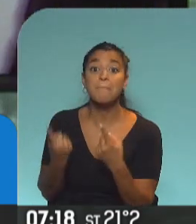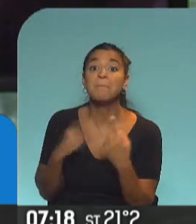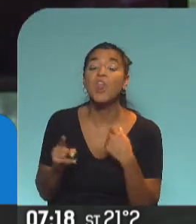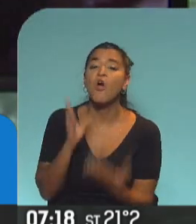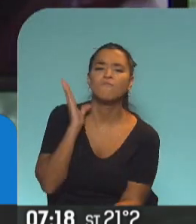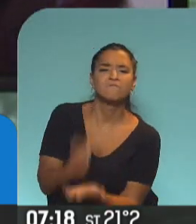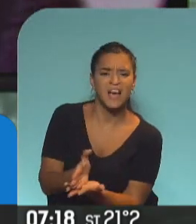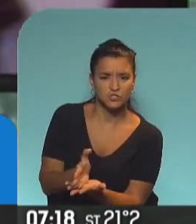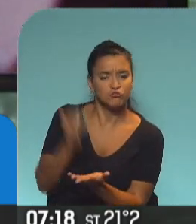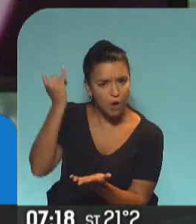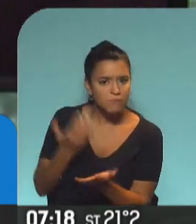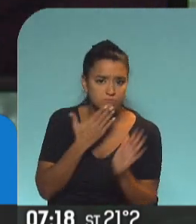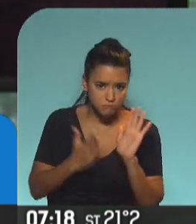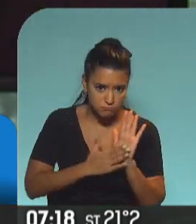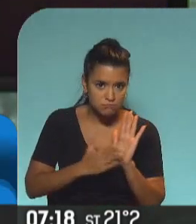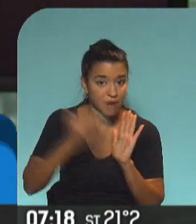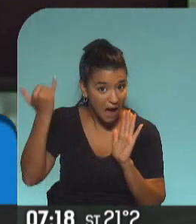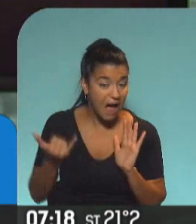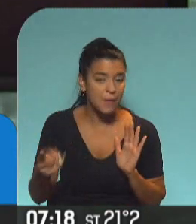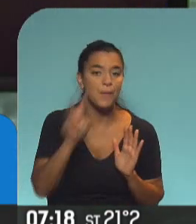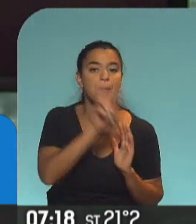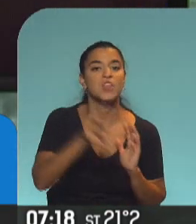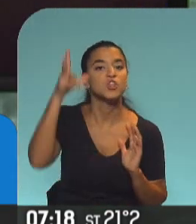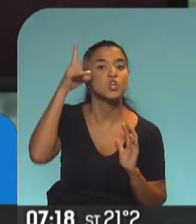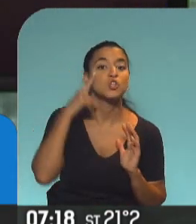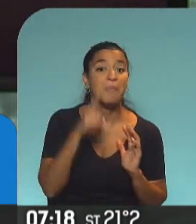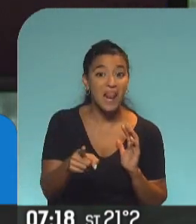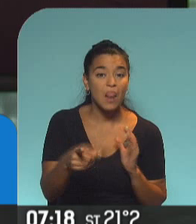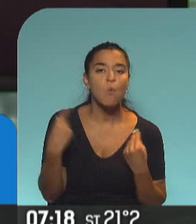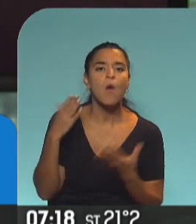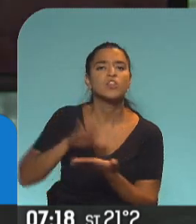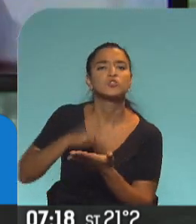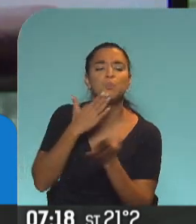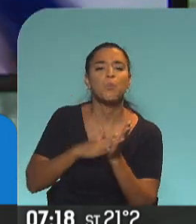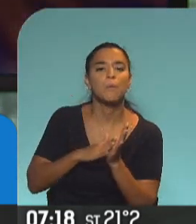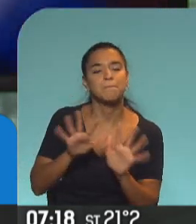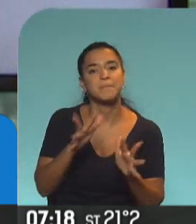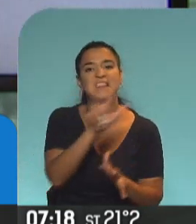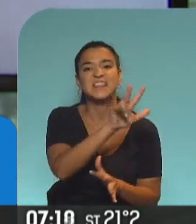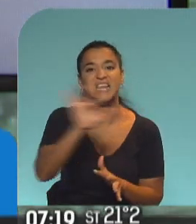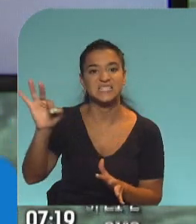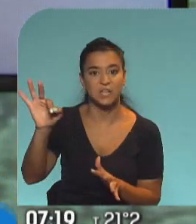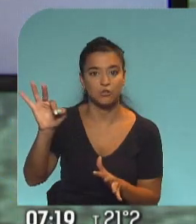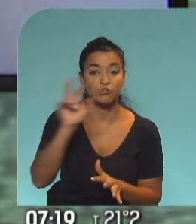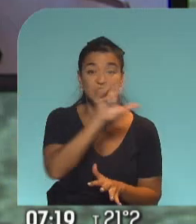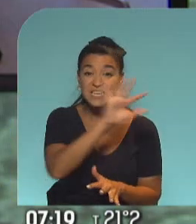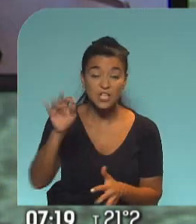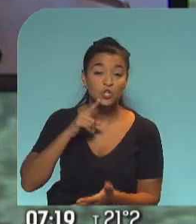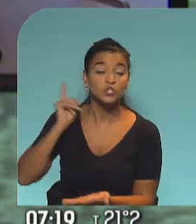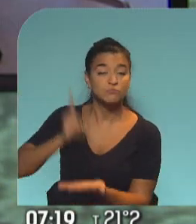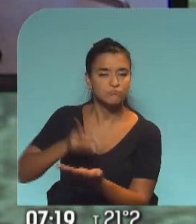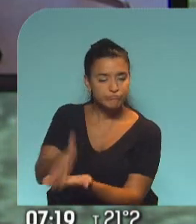en los que hay fundamentación de esos 28.000 produjo? Alrededor de 300. 300 fallos